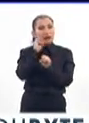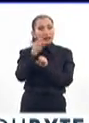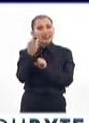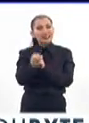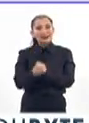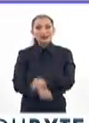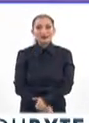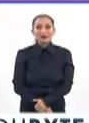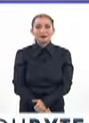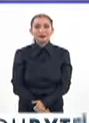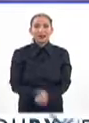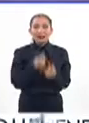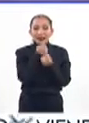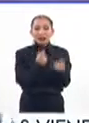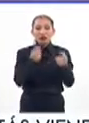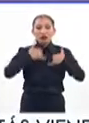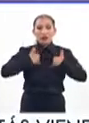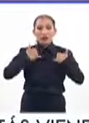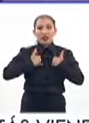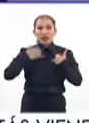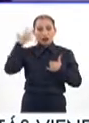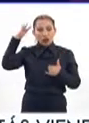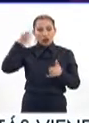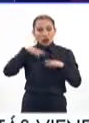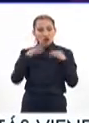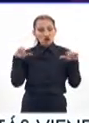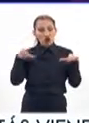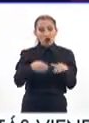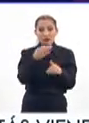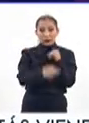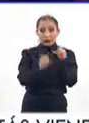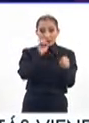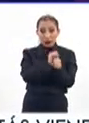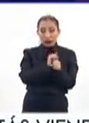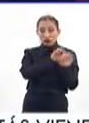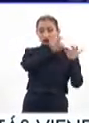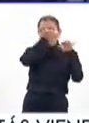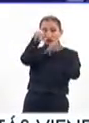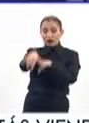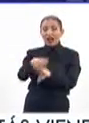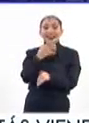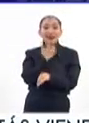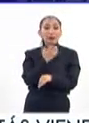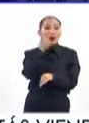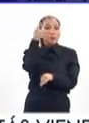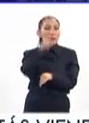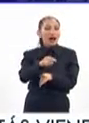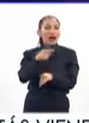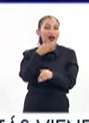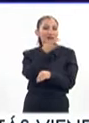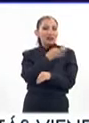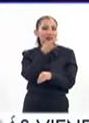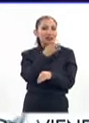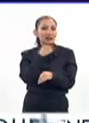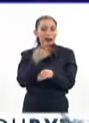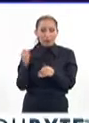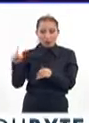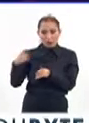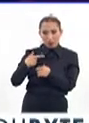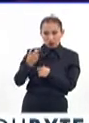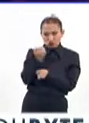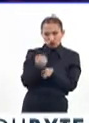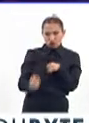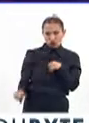la siguiente nota. Niños, jóvenes y adultos se reunieron este fin de semana en el corazón de Tepic para celebrar, de la mano de